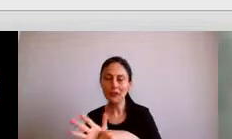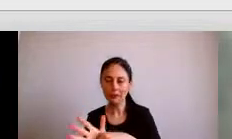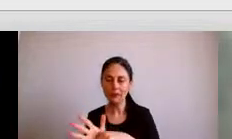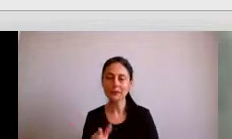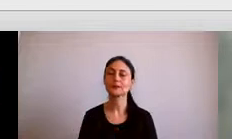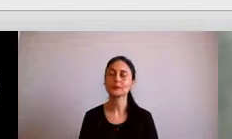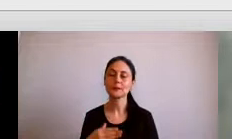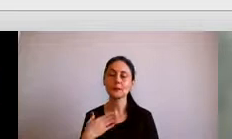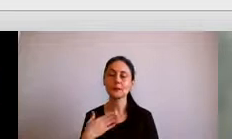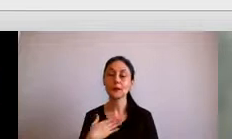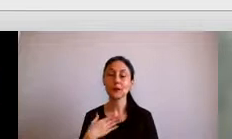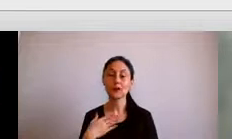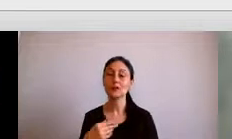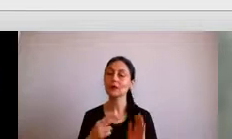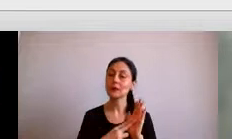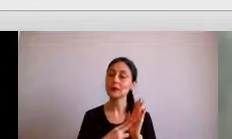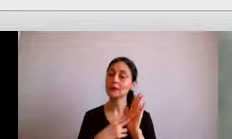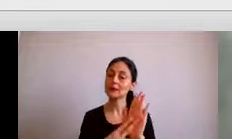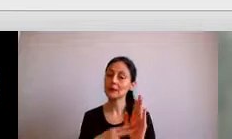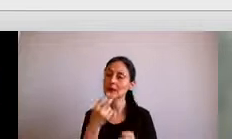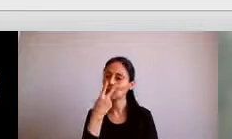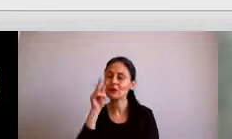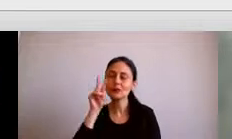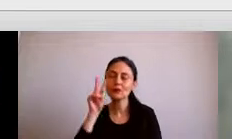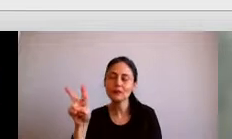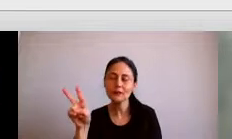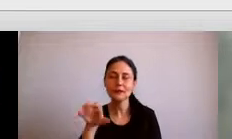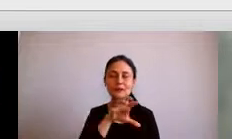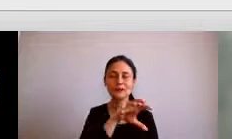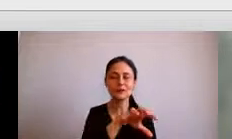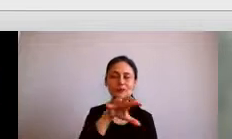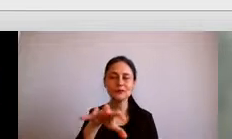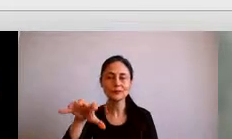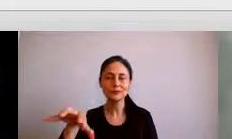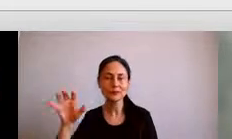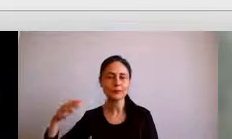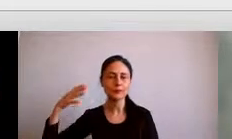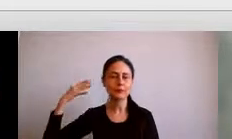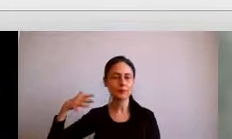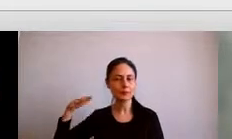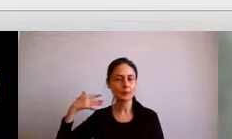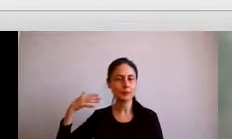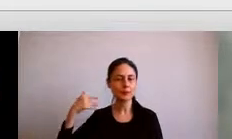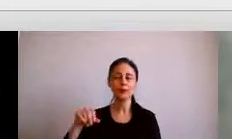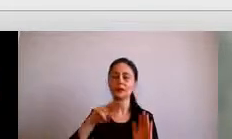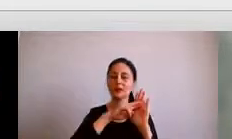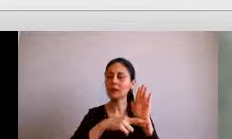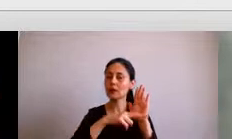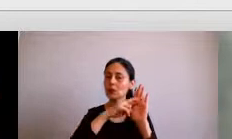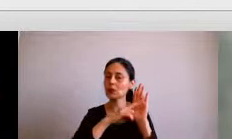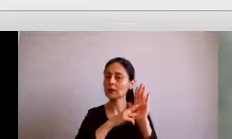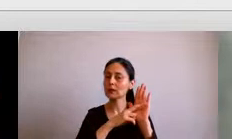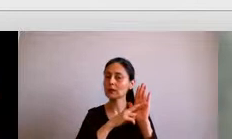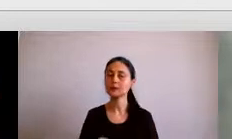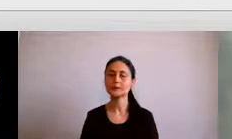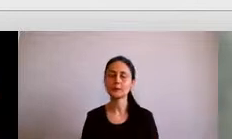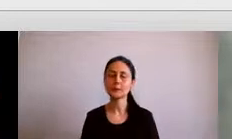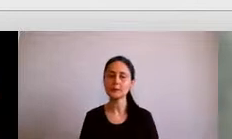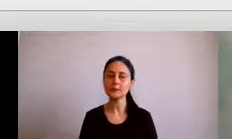visión, ver algunos aspectos que consideramos importantes desde el punto de la rehabilitación. No sé